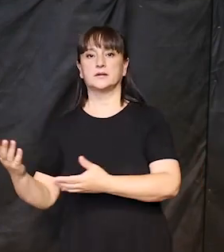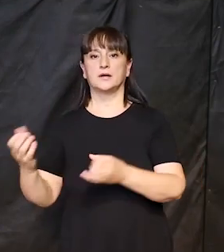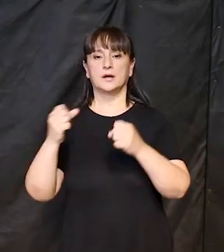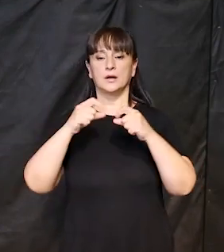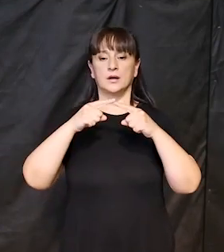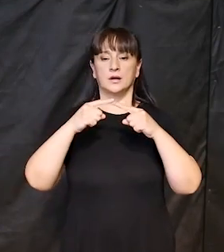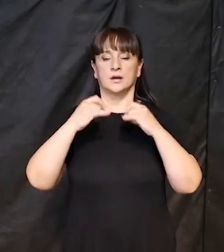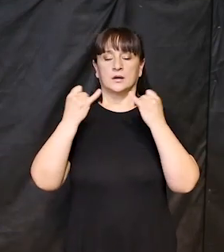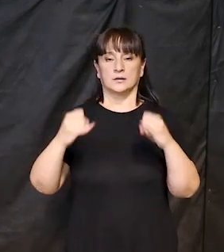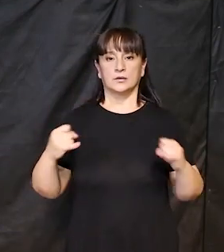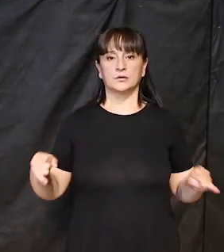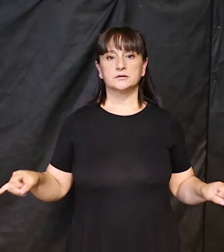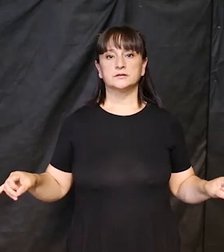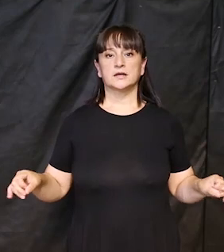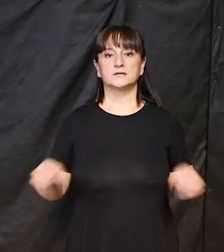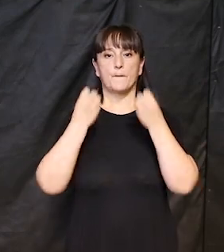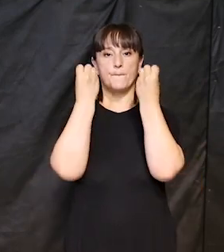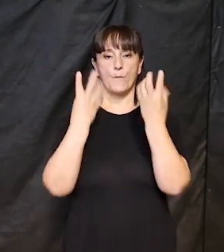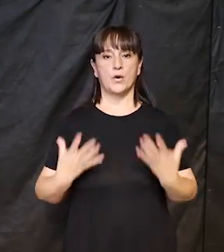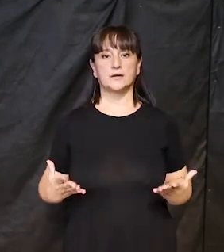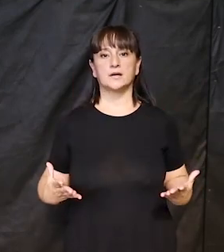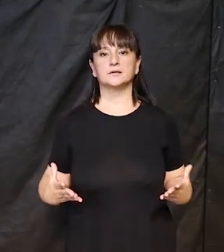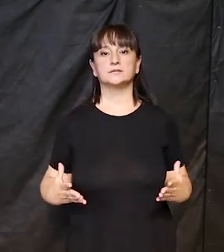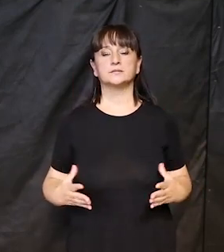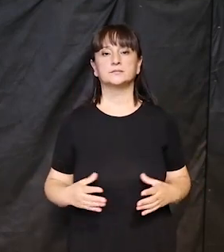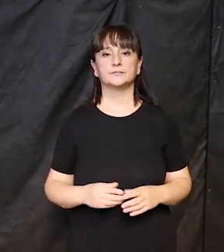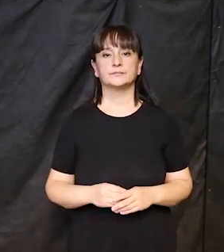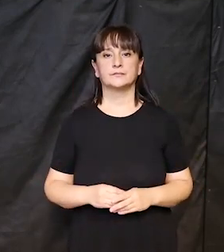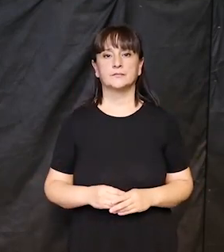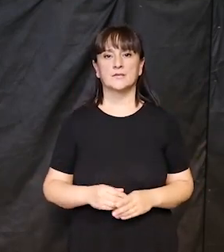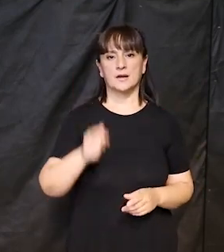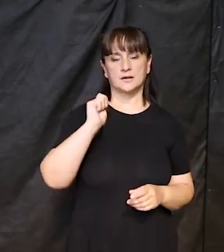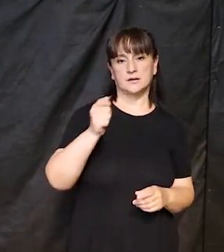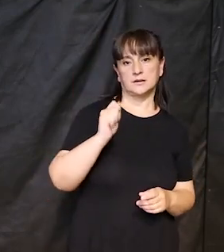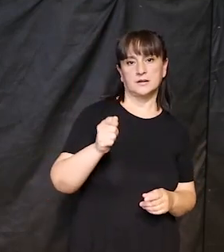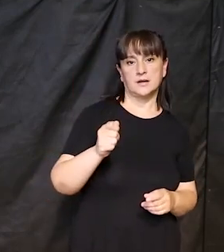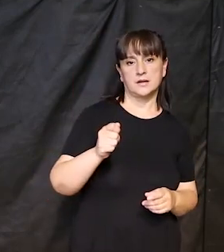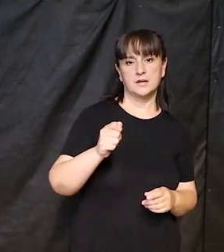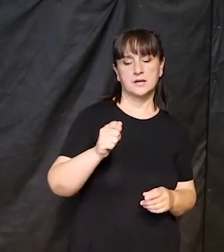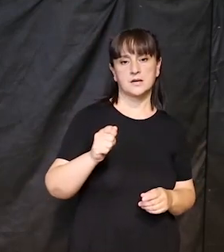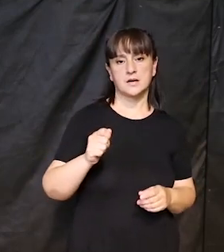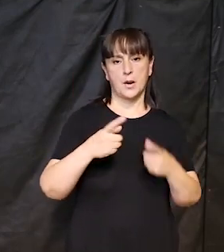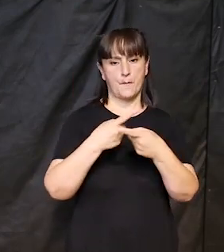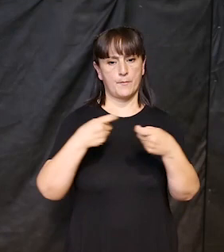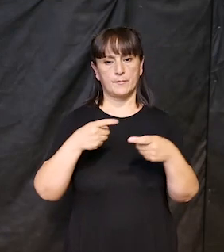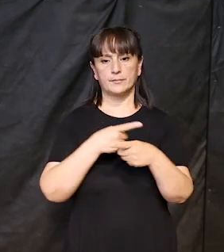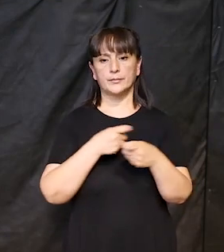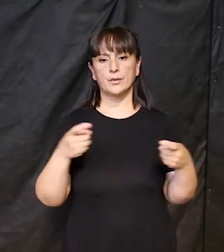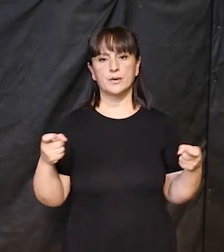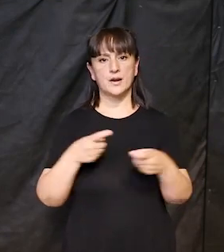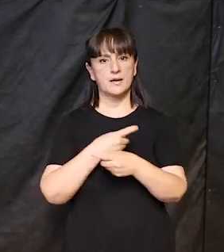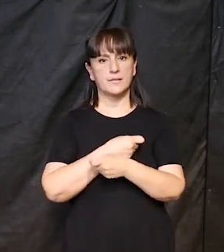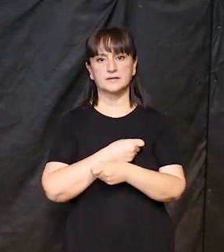transmitir valores impartir señor cosas correctas padre bendigo a cada uno y si alguien está con problemas con